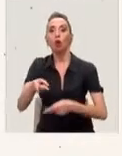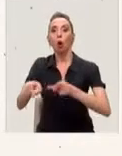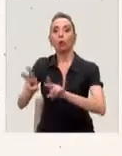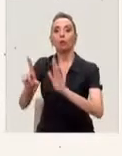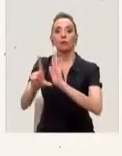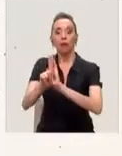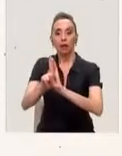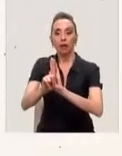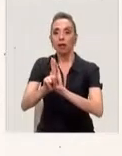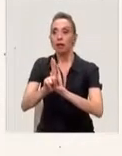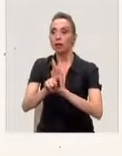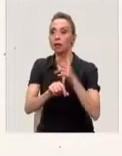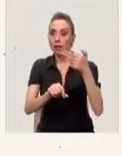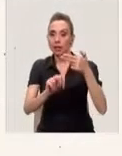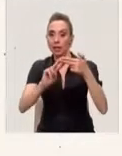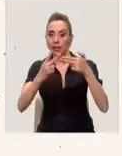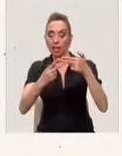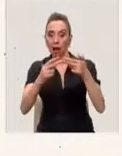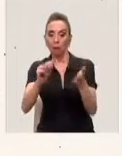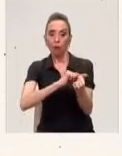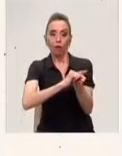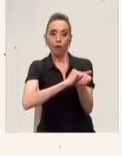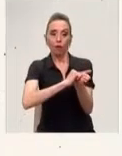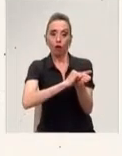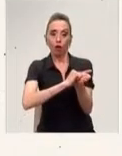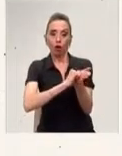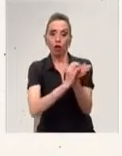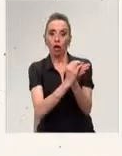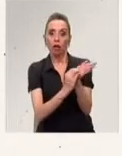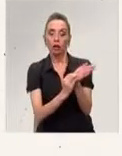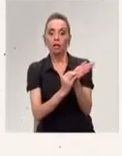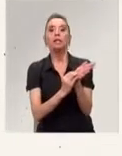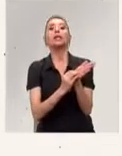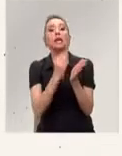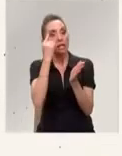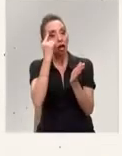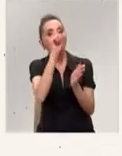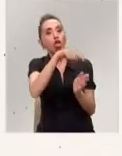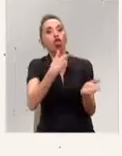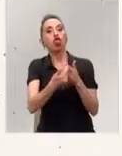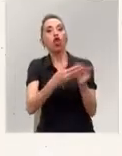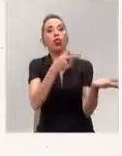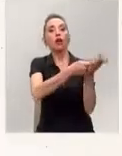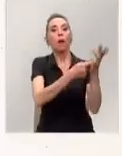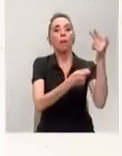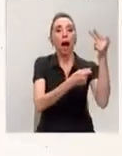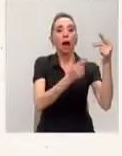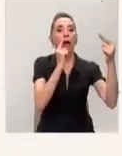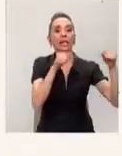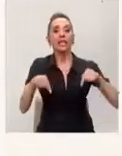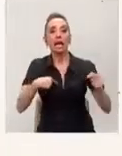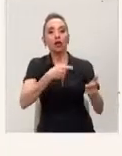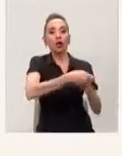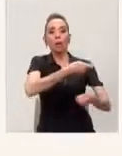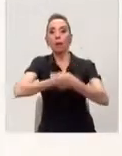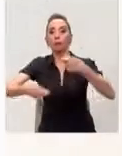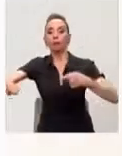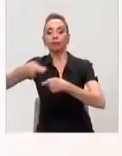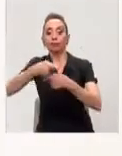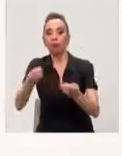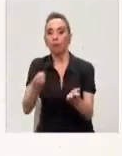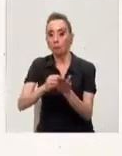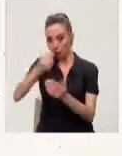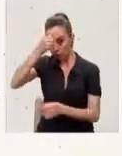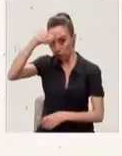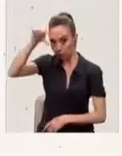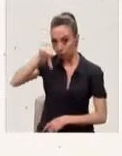autorizadas o la adulteración, borrado o destrucción del sistema de trazabilidad de las armas. Por otro lado, se han endurecido las